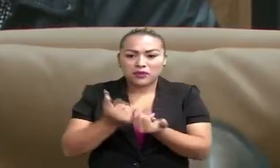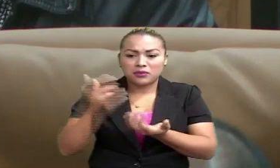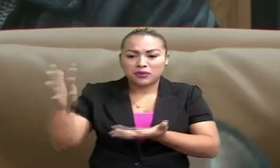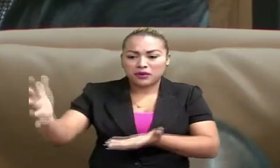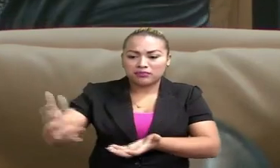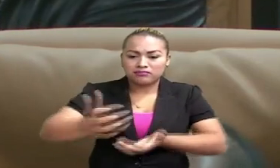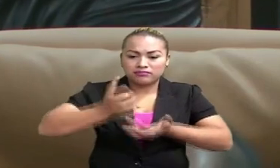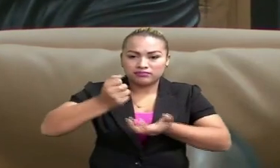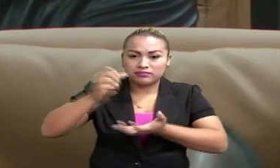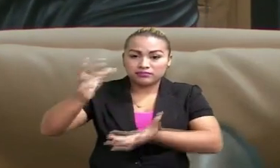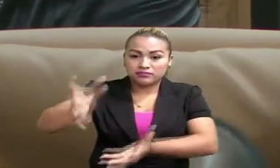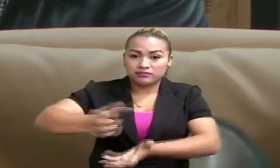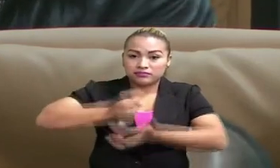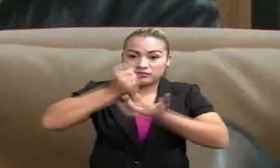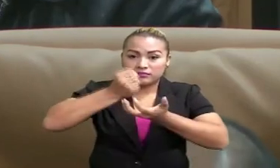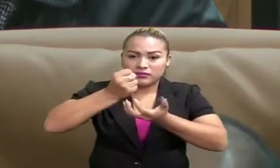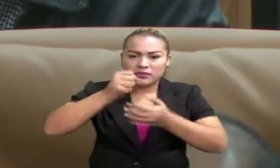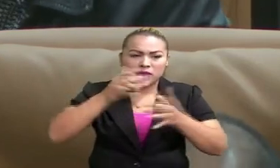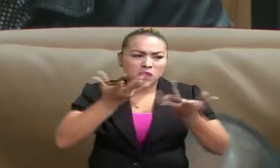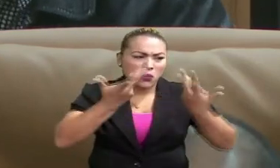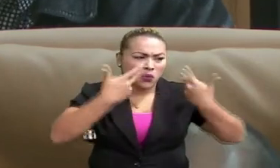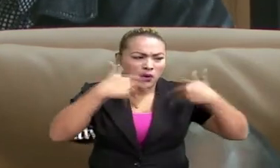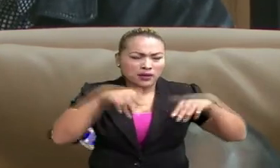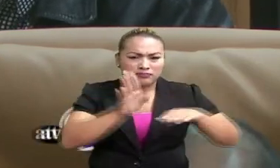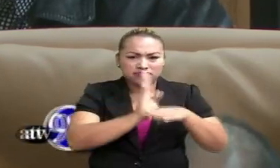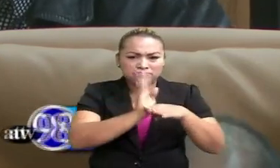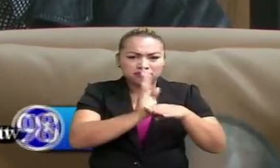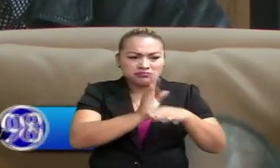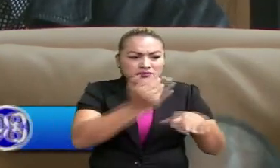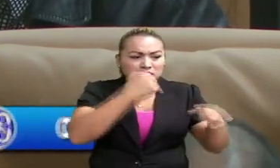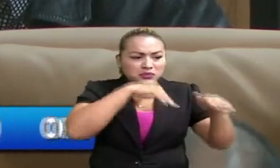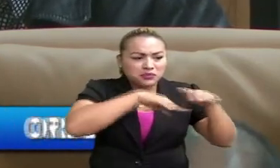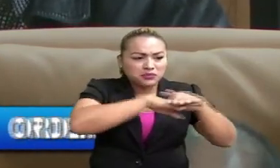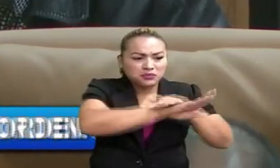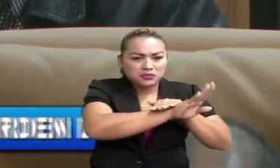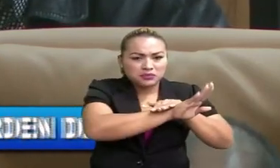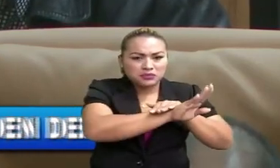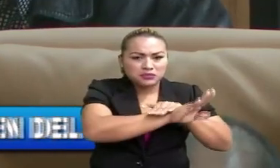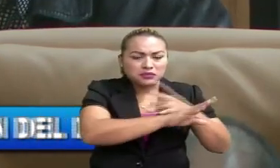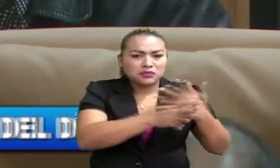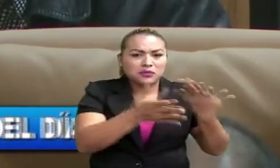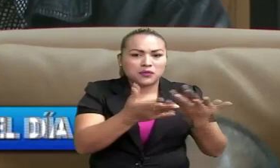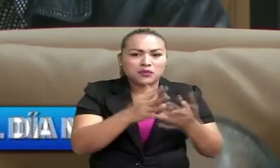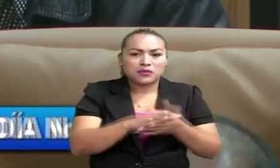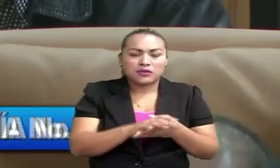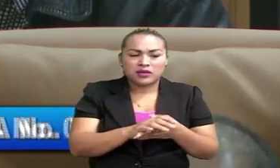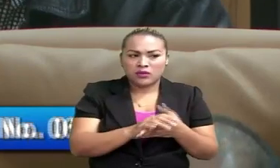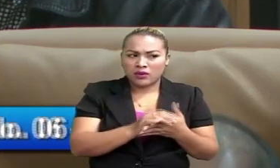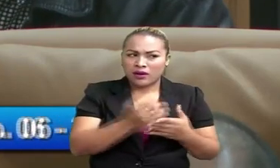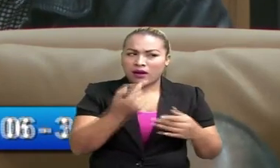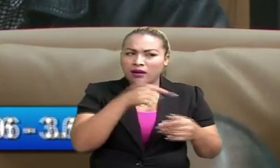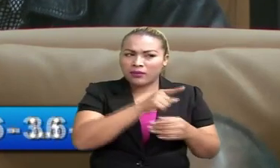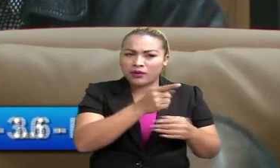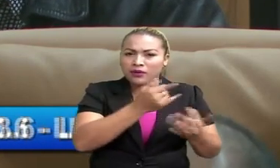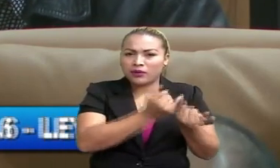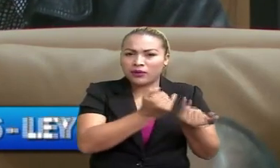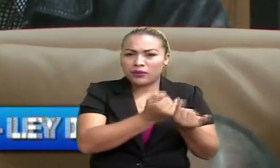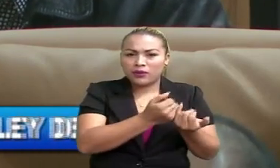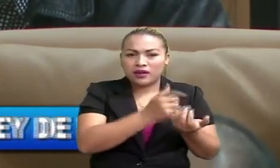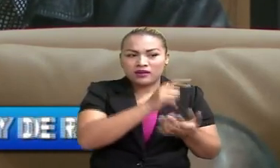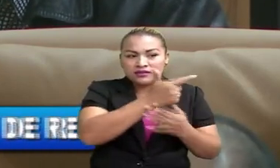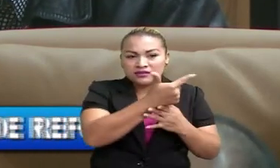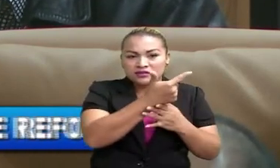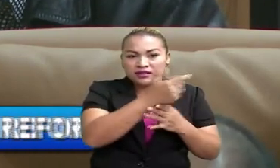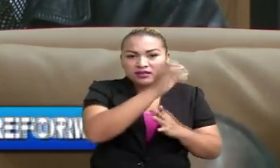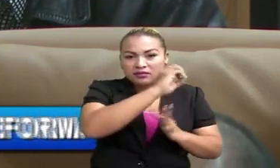dinero y la meta en cualquier banco del sistema financiero nacional, que no va a ganar el 1%, va a ganar el 7%